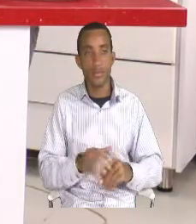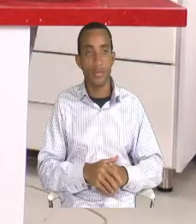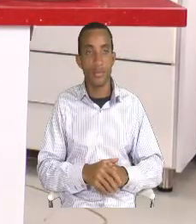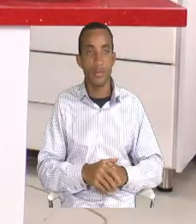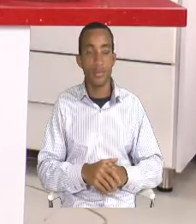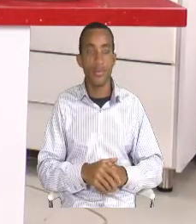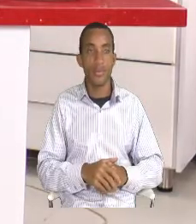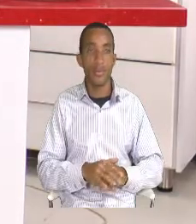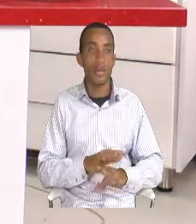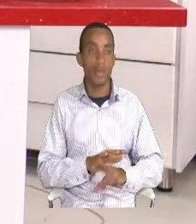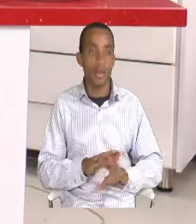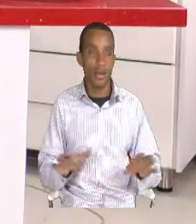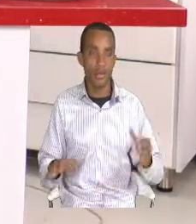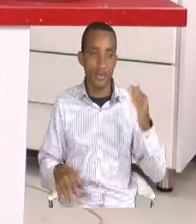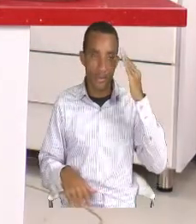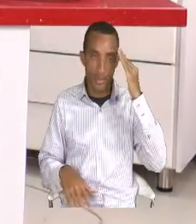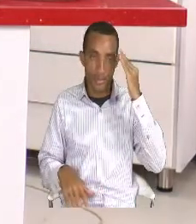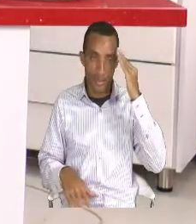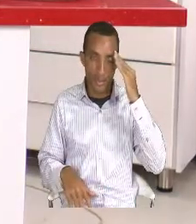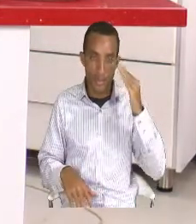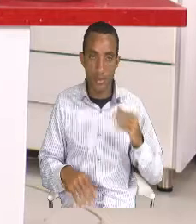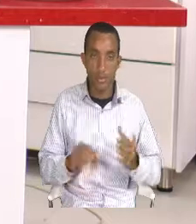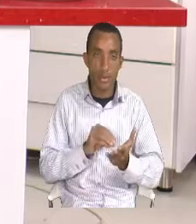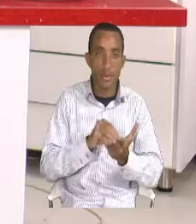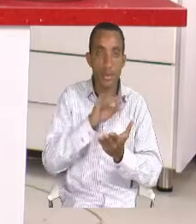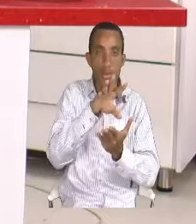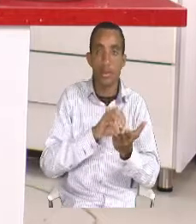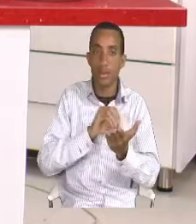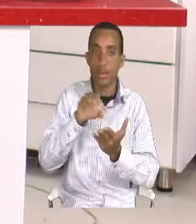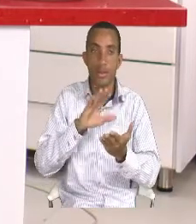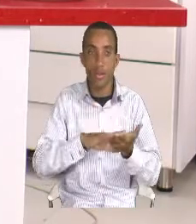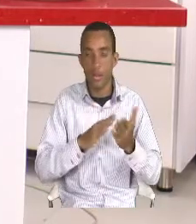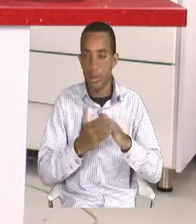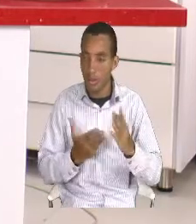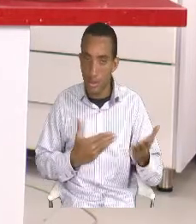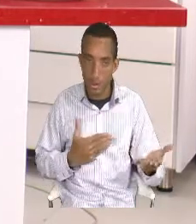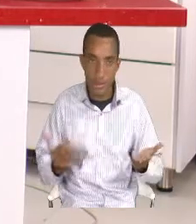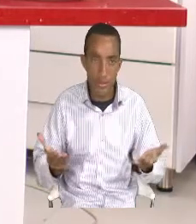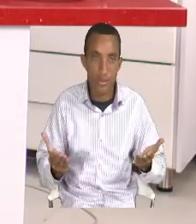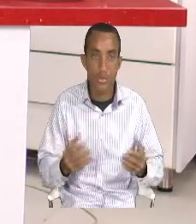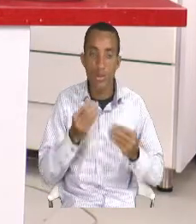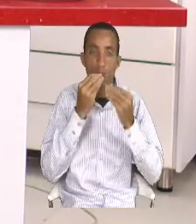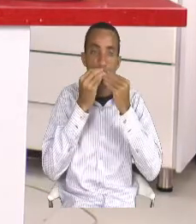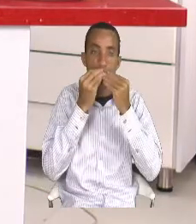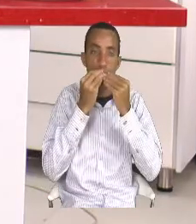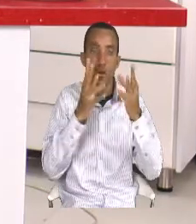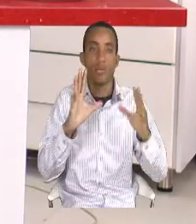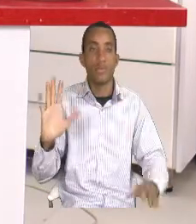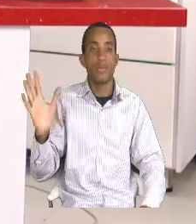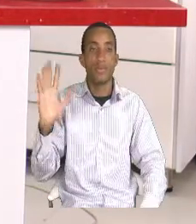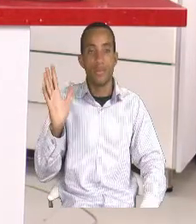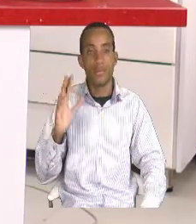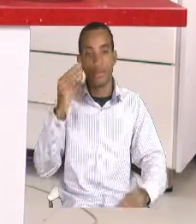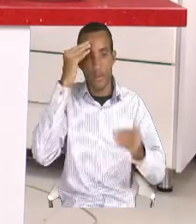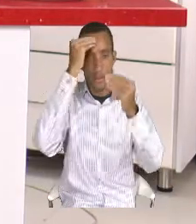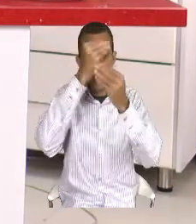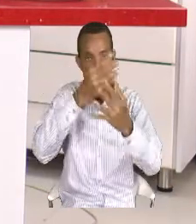nos vamos, ya saben ustedes, distribuidora La Paz al servicio de todos los barranqueños. Un besito gigante, nos despedimos. Recuerden, Dios los bendiga.